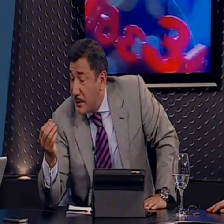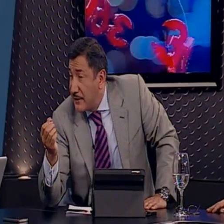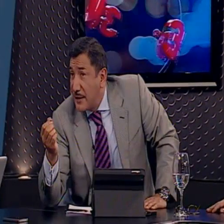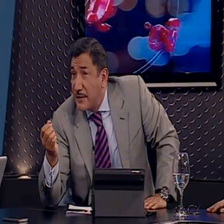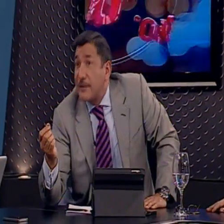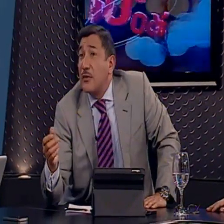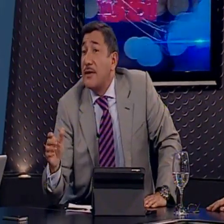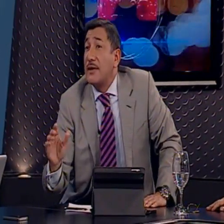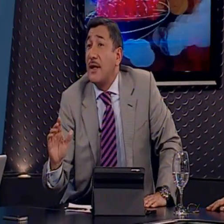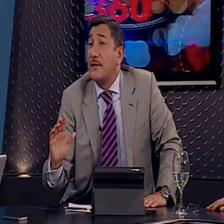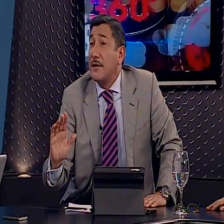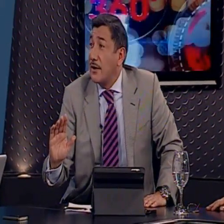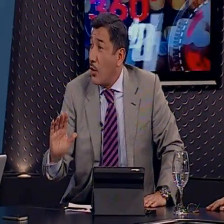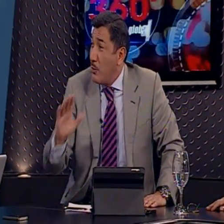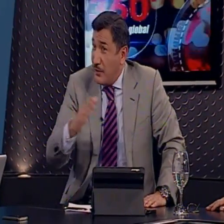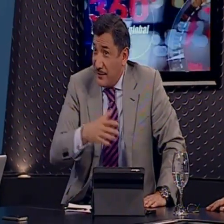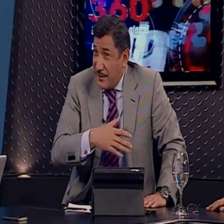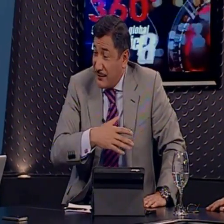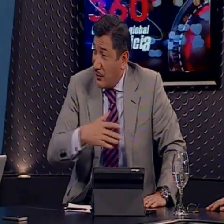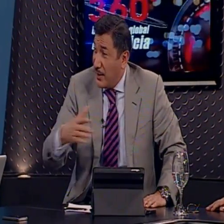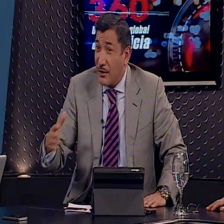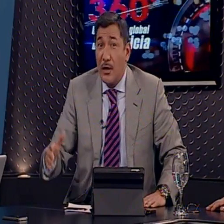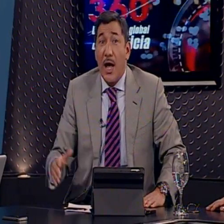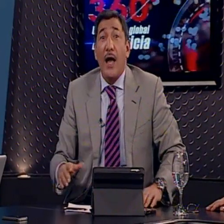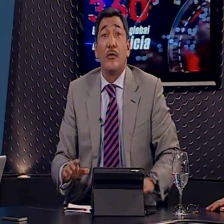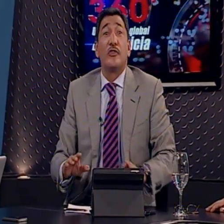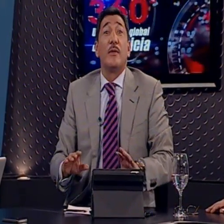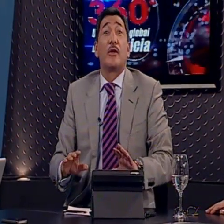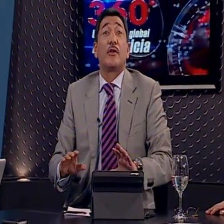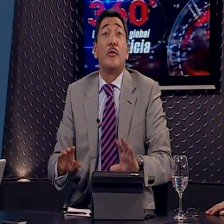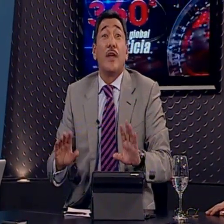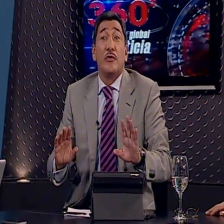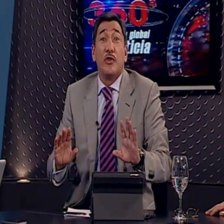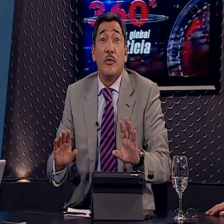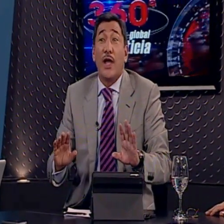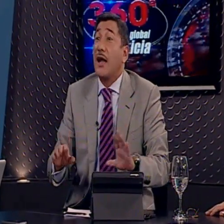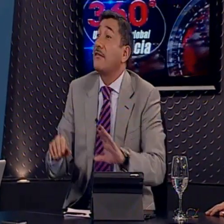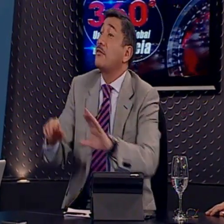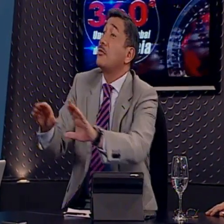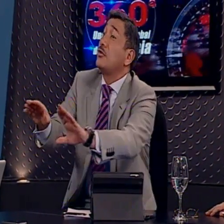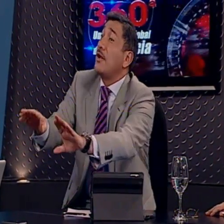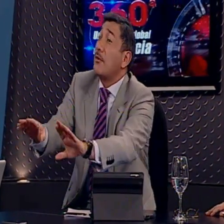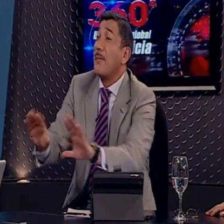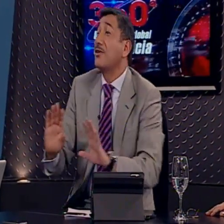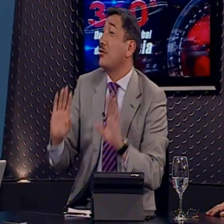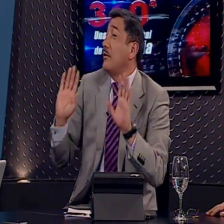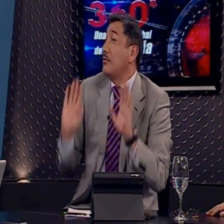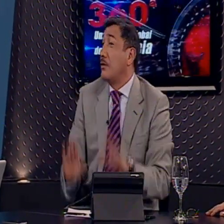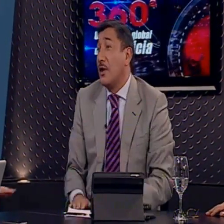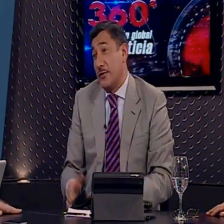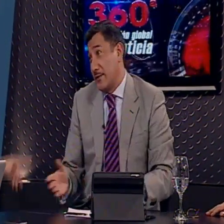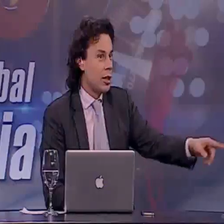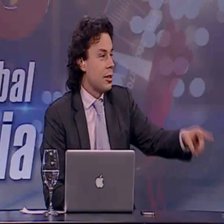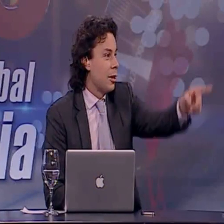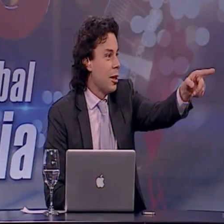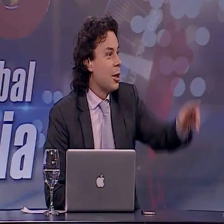del superintendente, seguramente irá a decir, como dicen en este gobierno, no, si mi renuncia contribuye a que se solucione el problema, entonces yo renuncio.